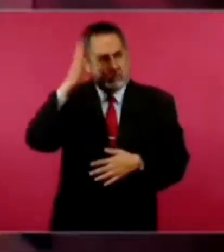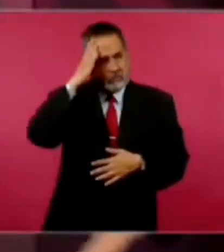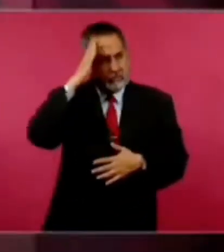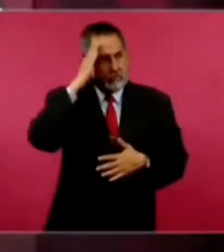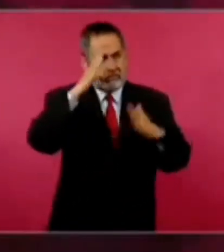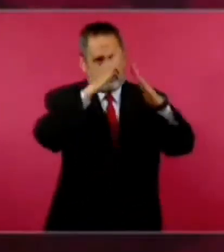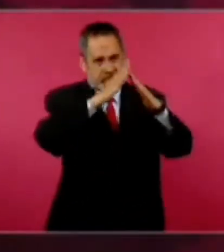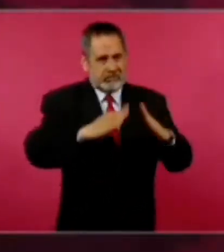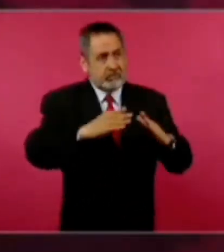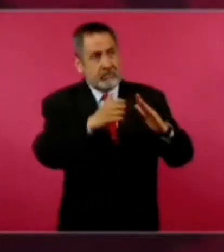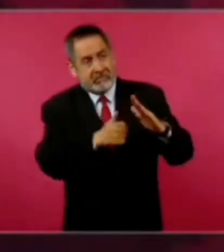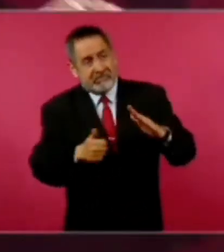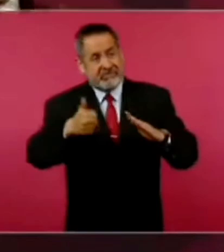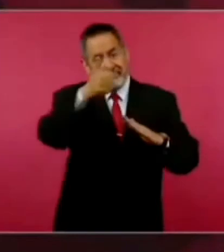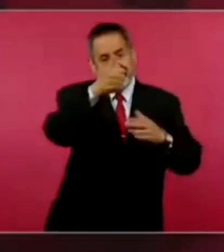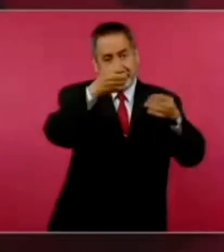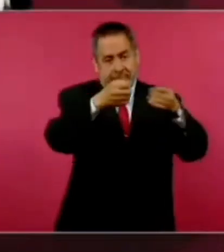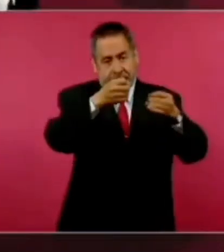porque son jueces,